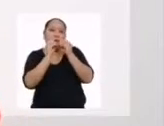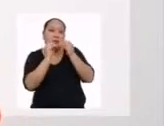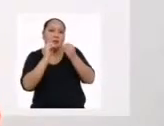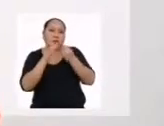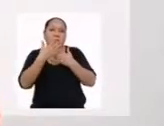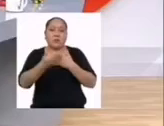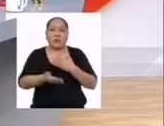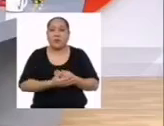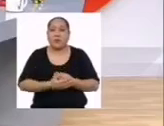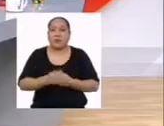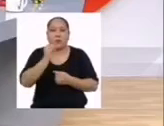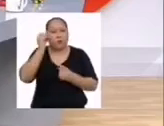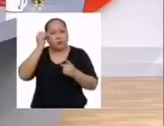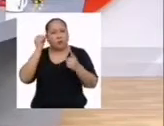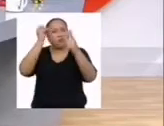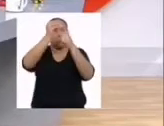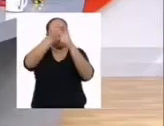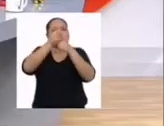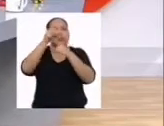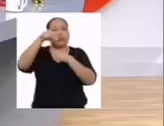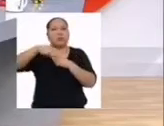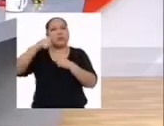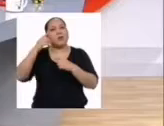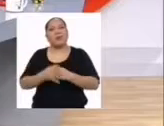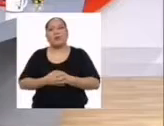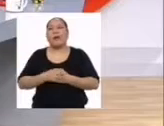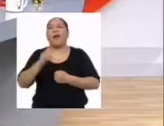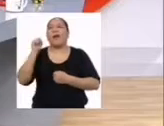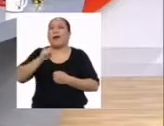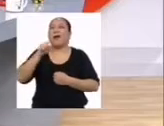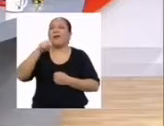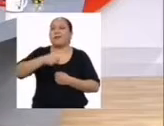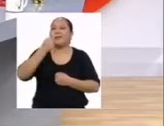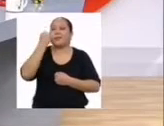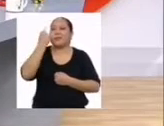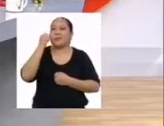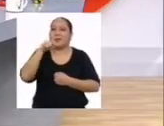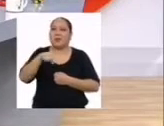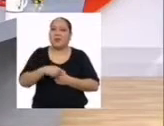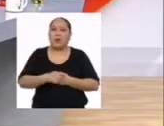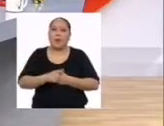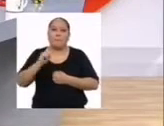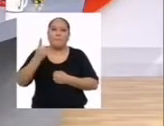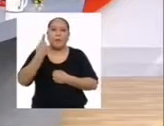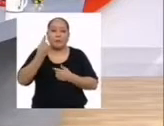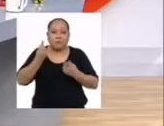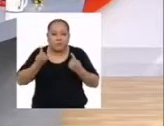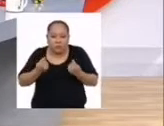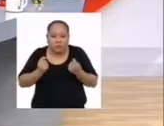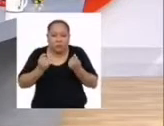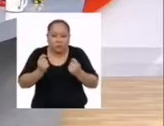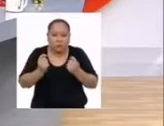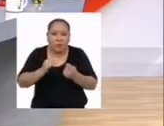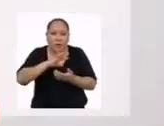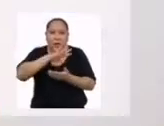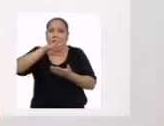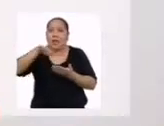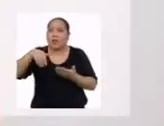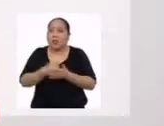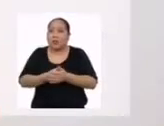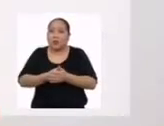cumplimos nuestro propósito. Ah, bueno, eso tiene sentido. Hacer un primer esfuerzo para que ya luego todo fluya más